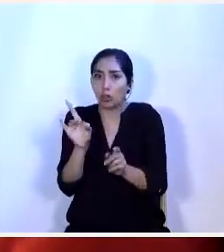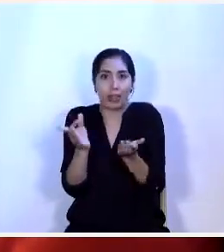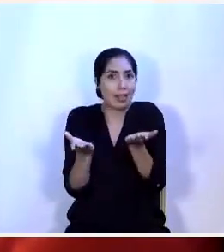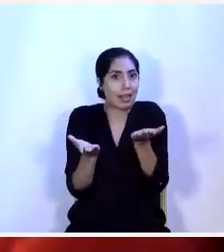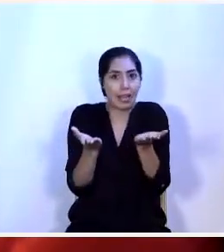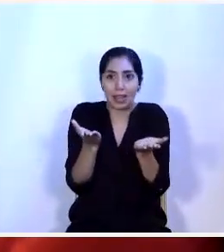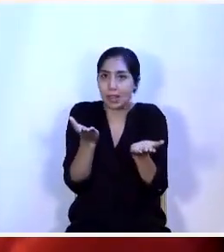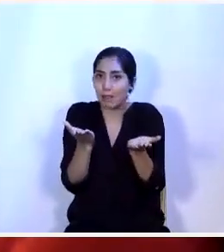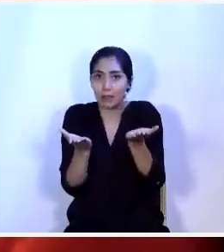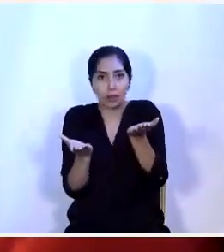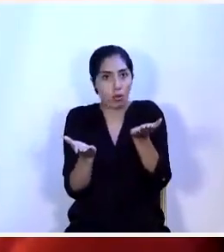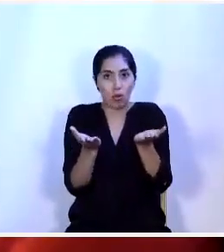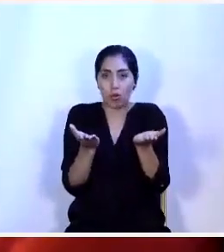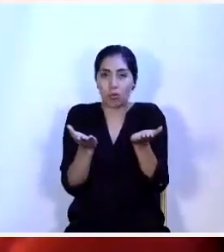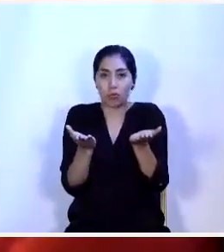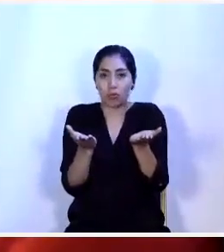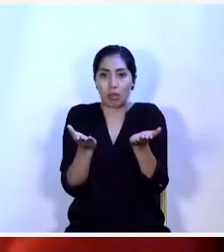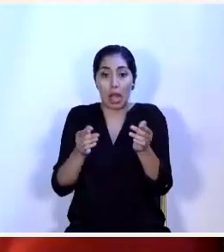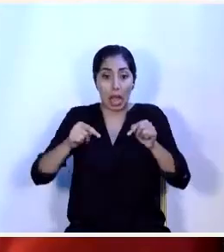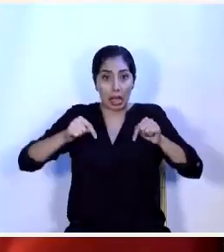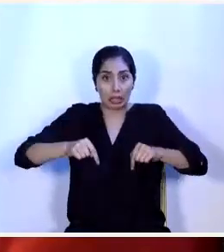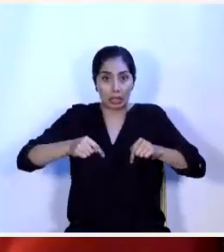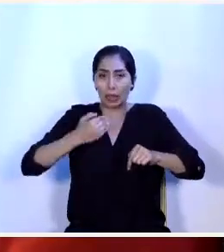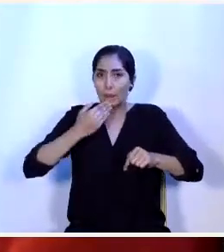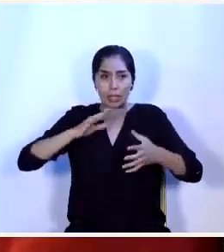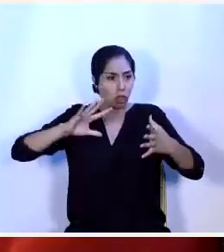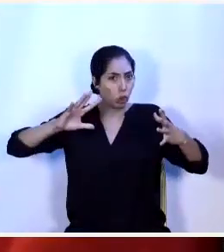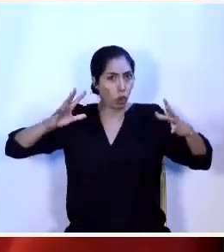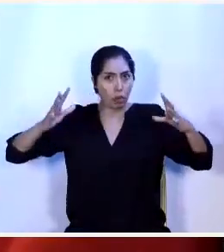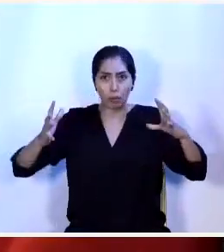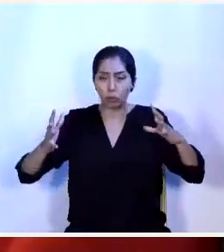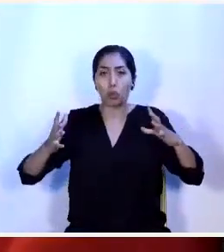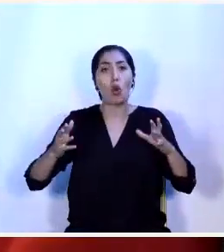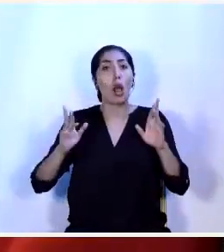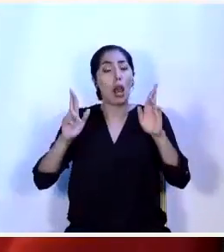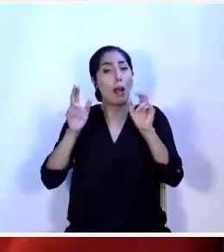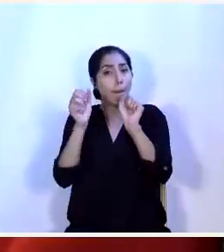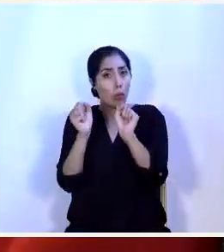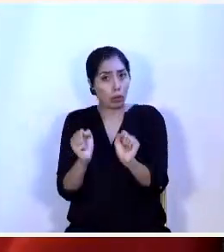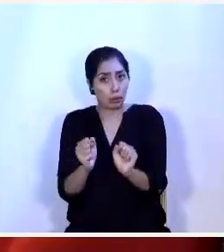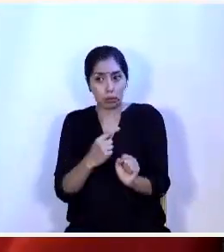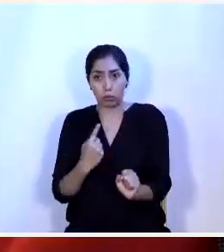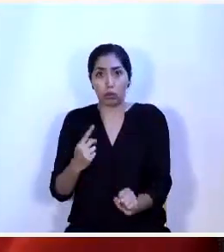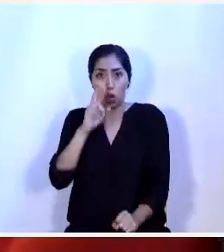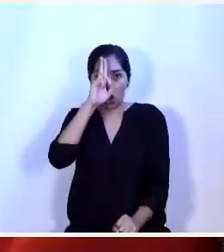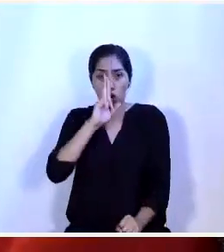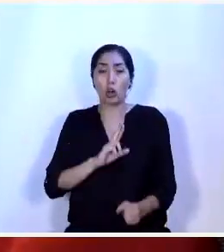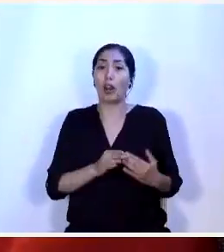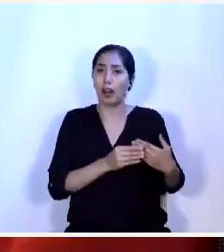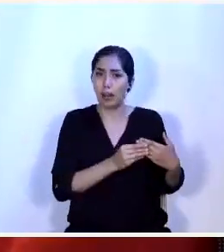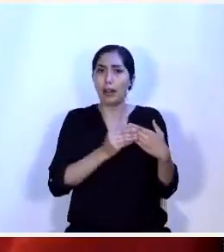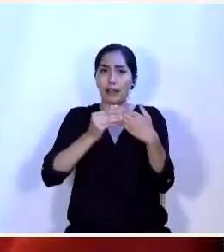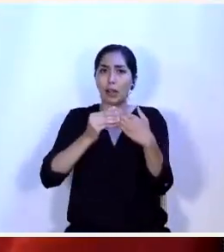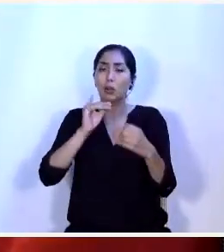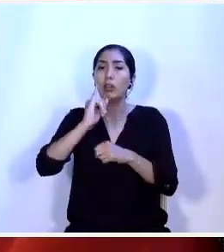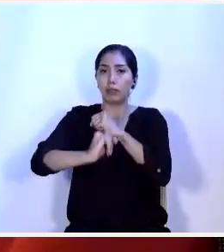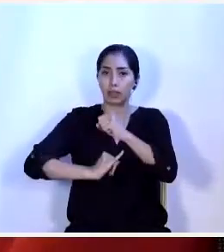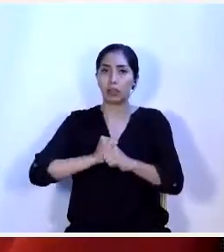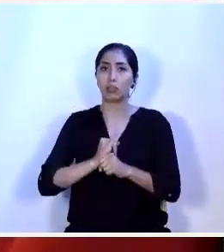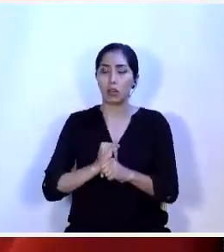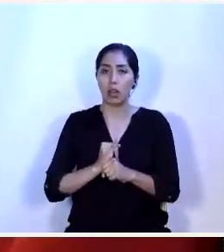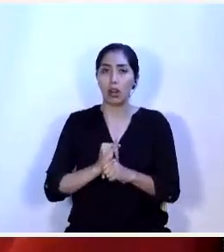Tenemos que encontrar el equilibrio aquí y en todo el mundo. Y en esto también espero que podamos jugar un rol de liderazgo internacional